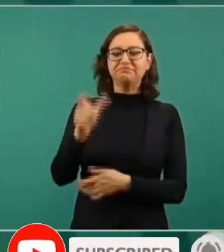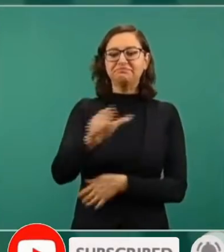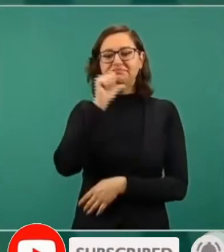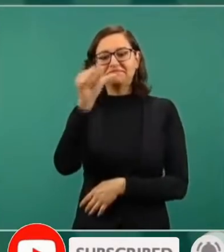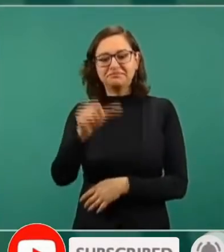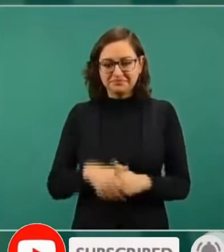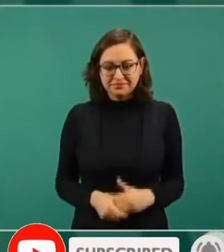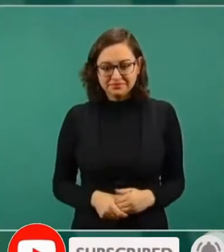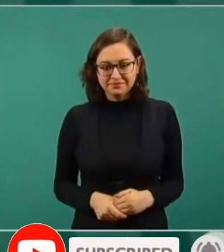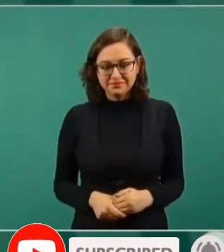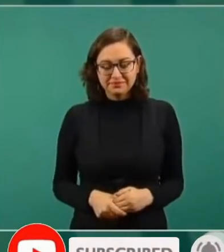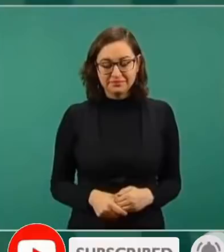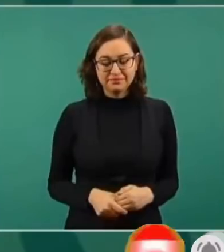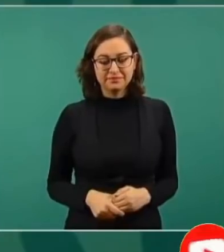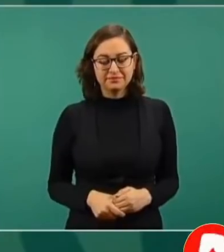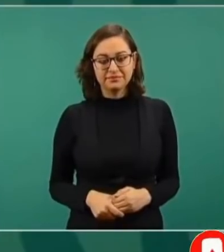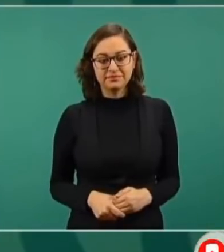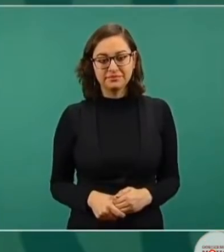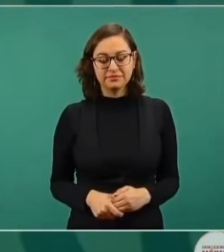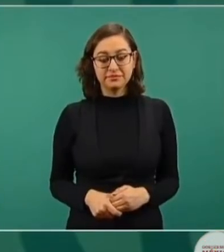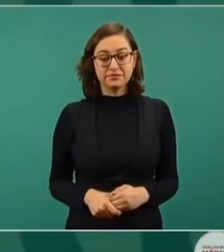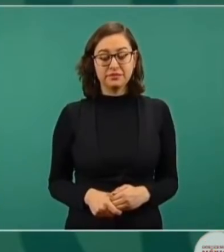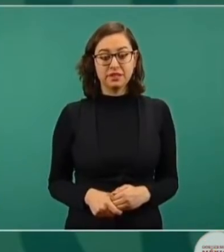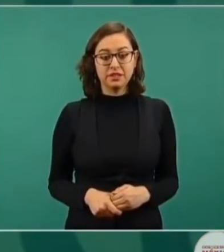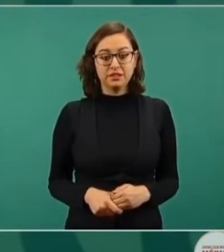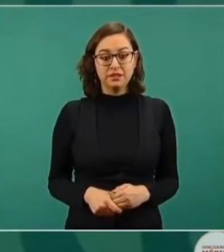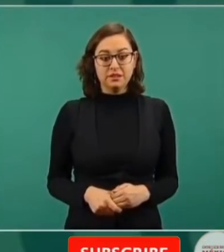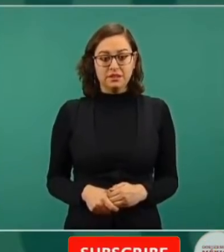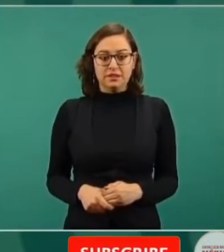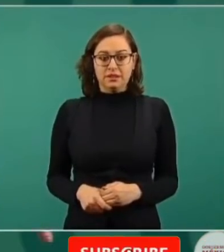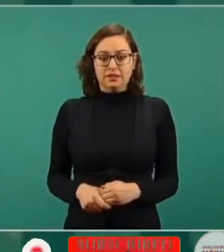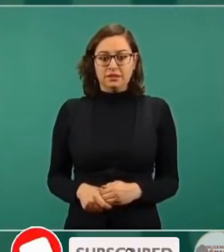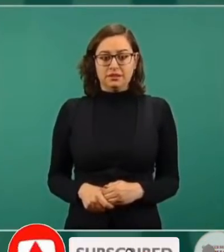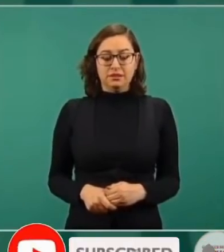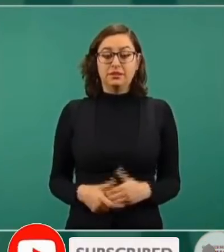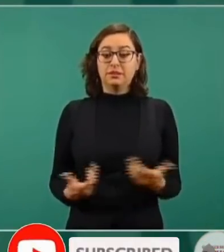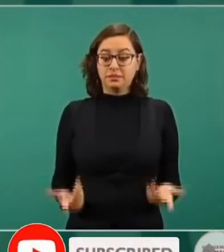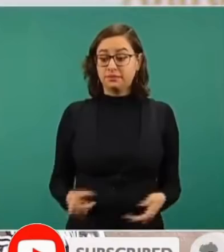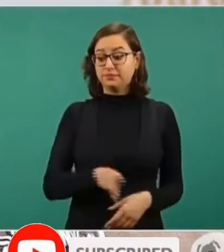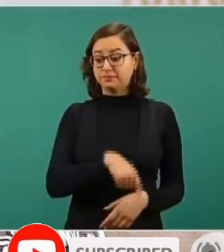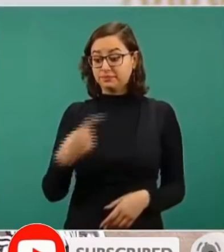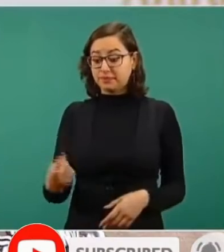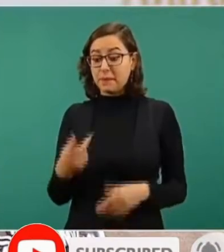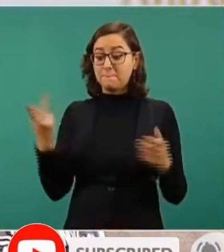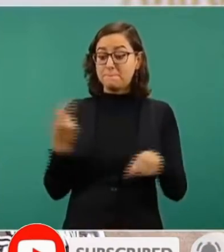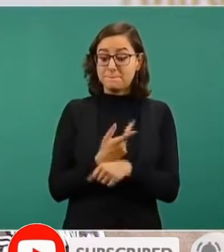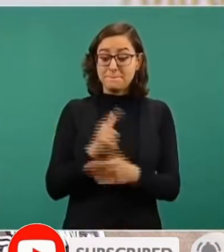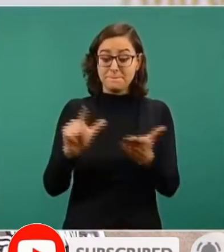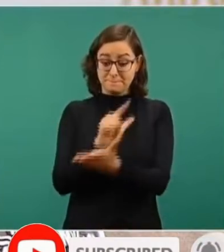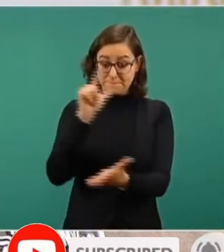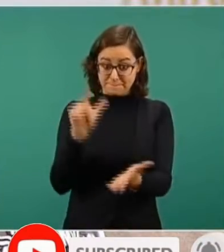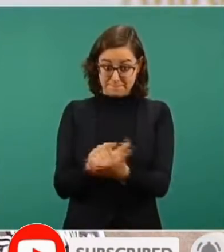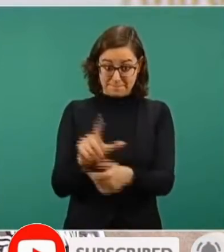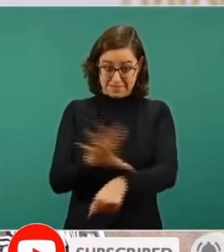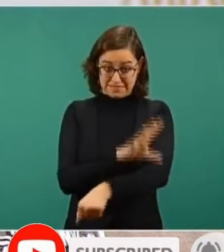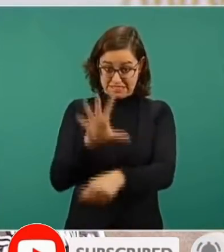La reforma energética, a través de la Comisión Reguladora de Energía, su brazo operador, en su prisa